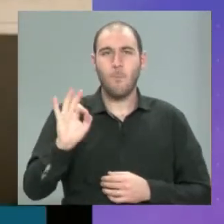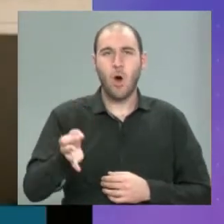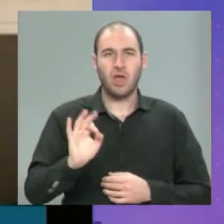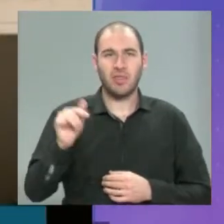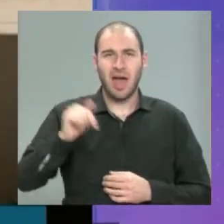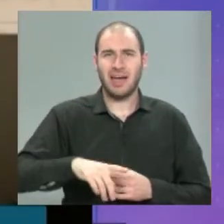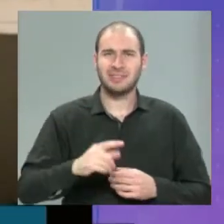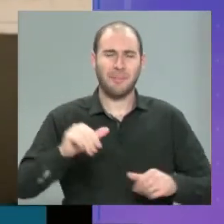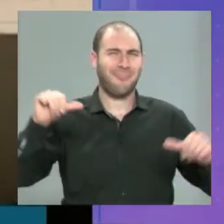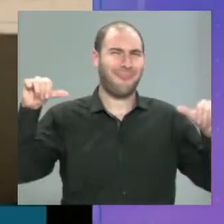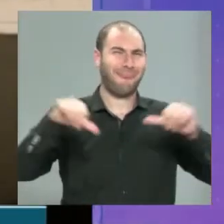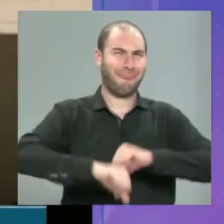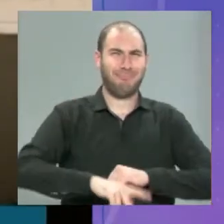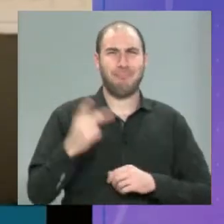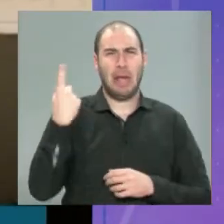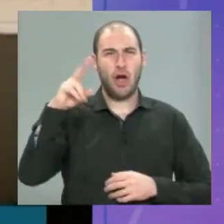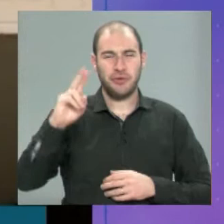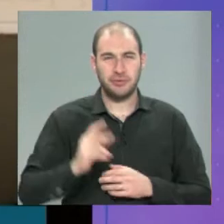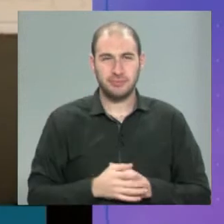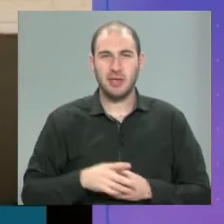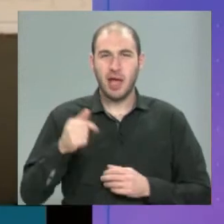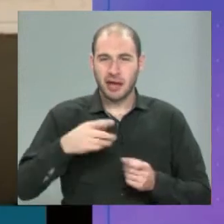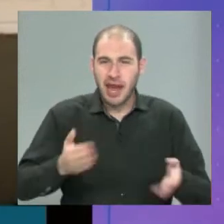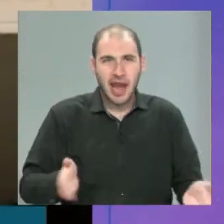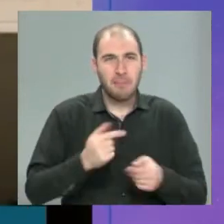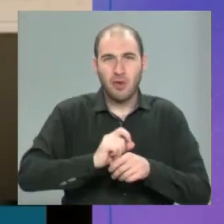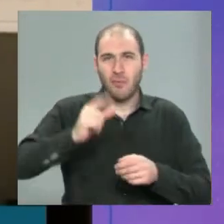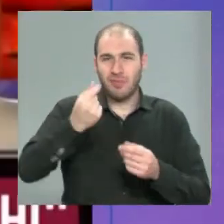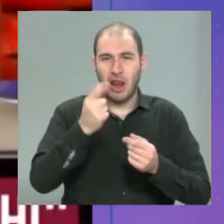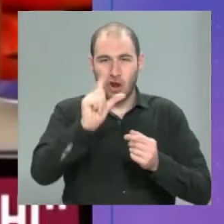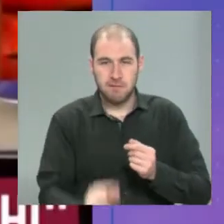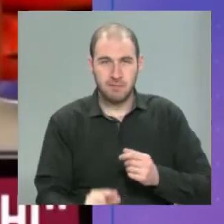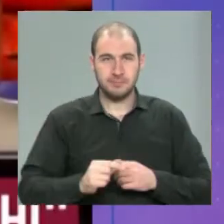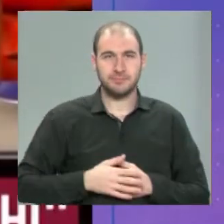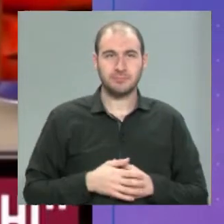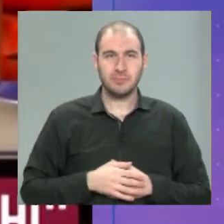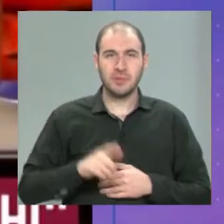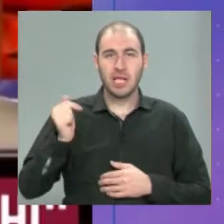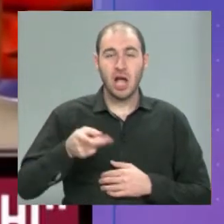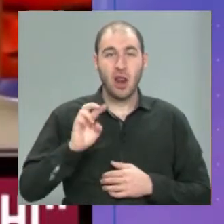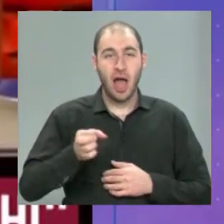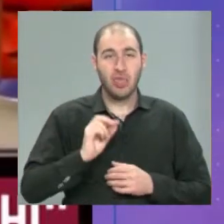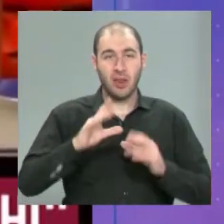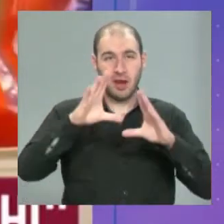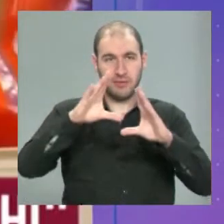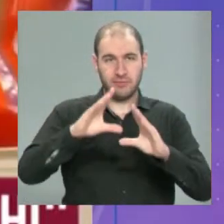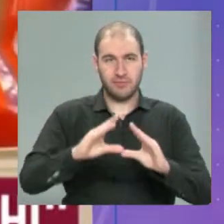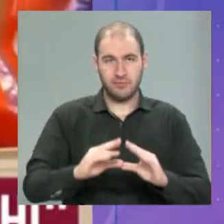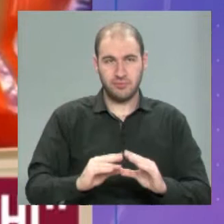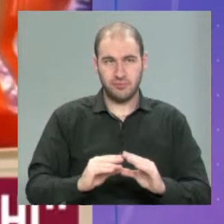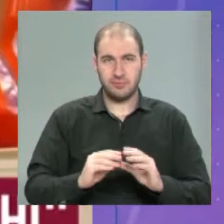más vapuleada, si se quiere decir, y por eso se aceleró tanto la devaluación. Hoy el dólar empezó a bajar,